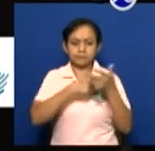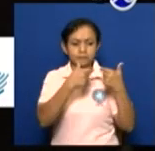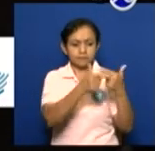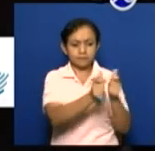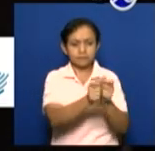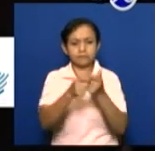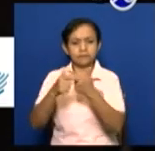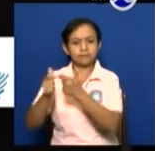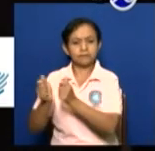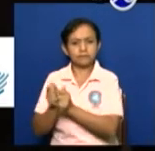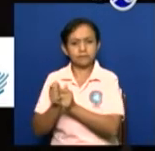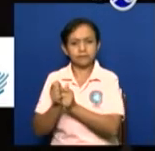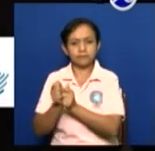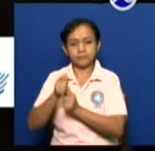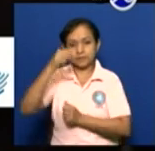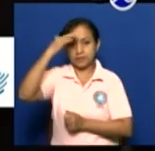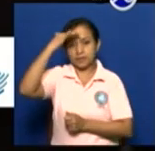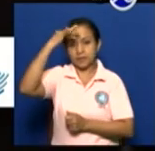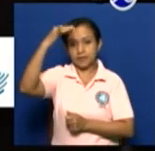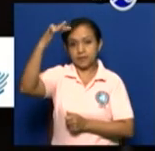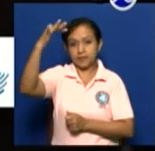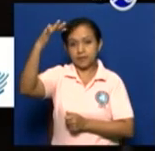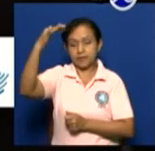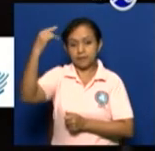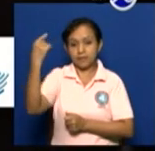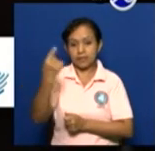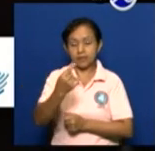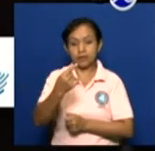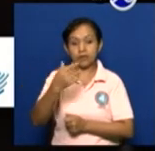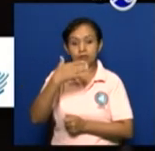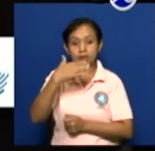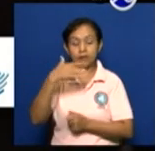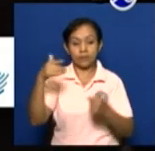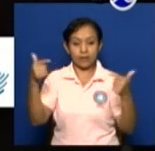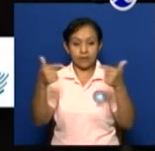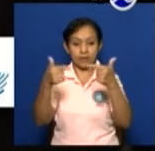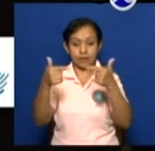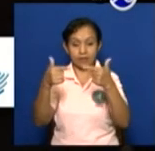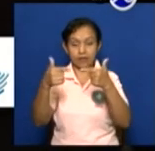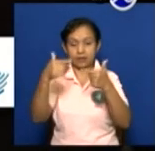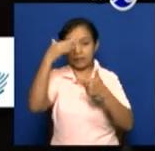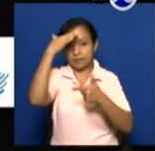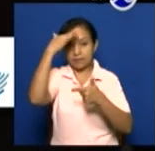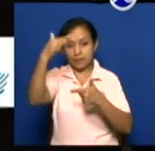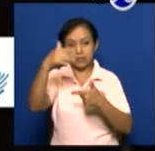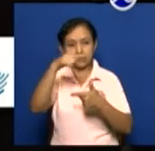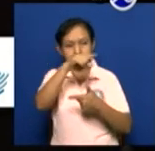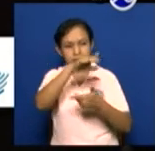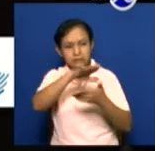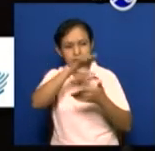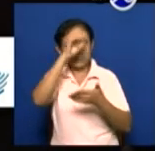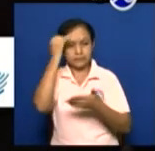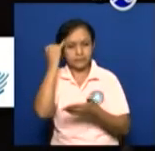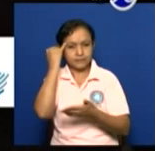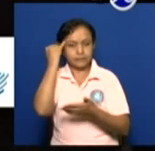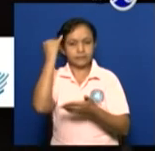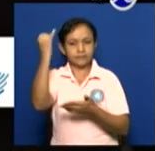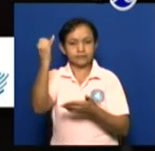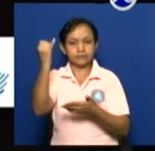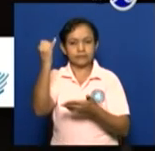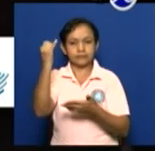Su llegada a México en plena Revolución Mexicana es lo que forma intelectual